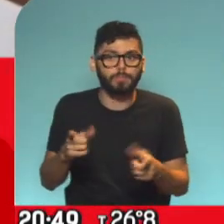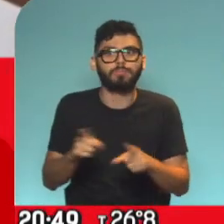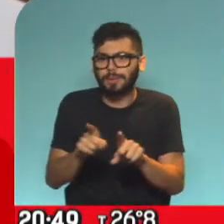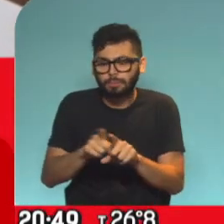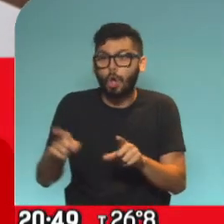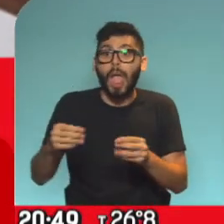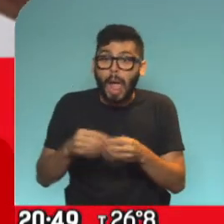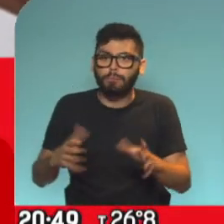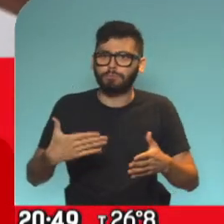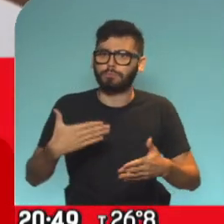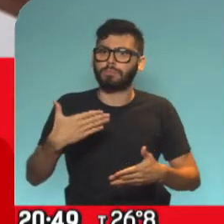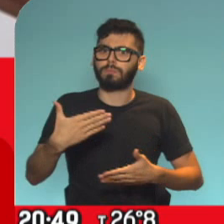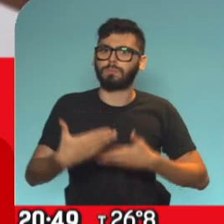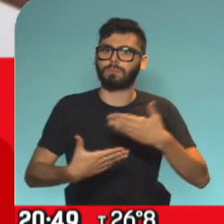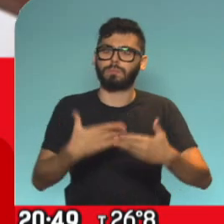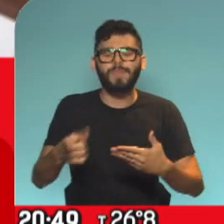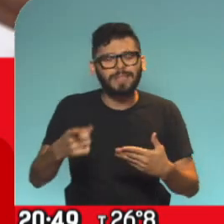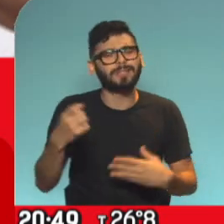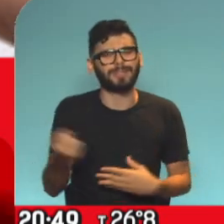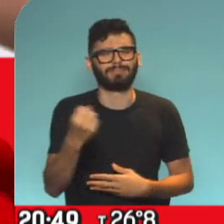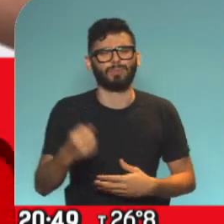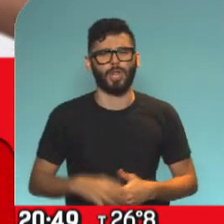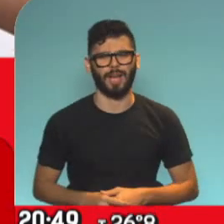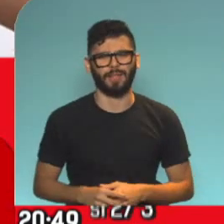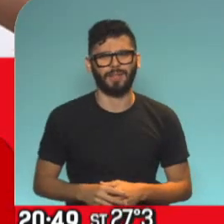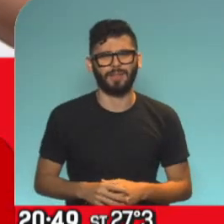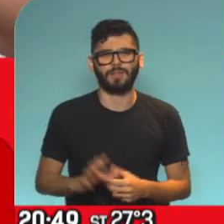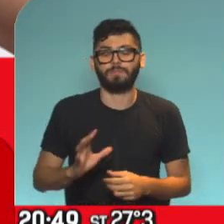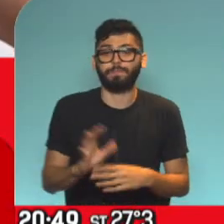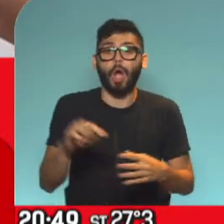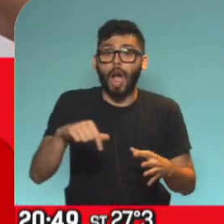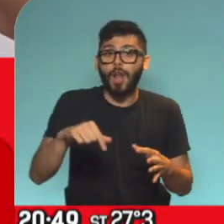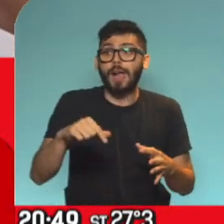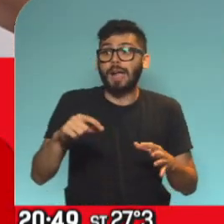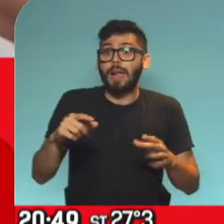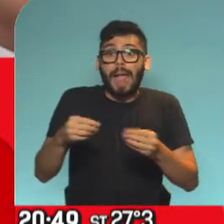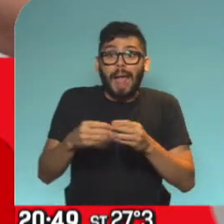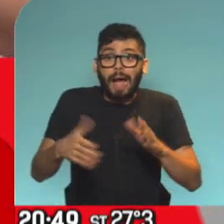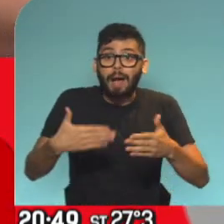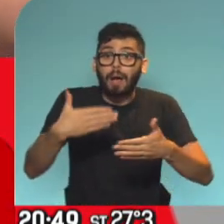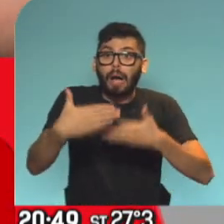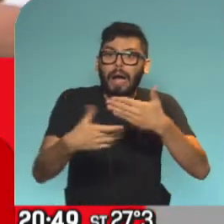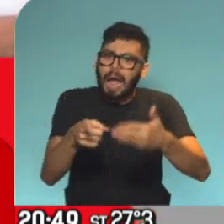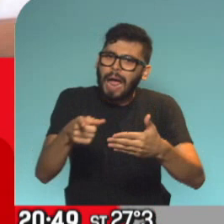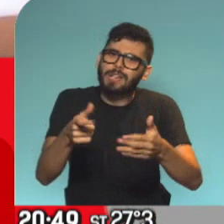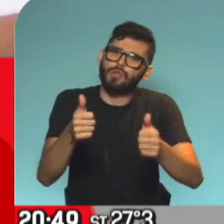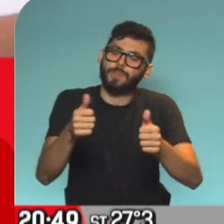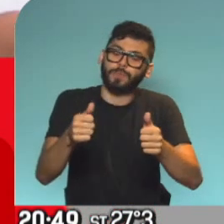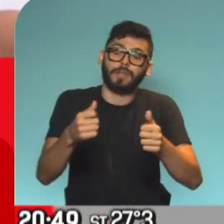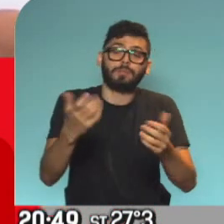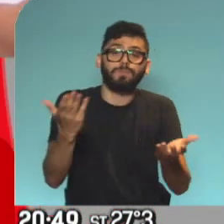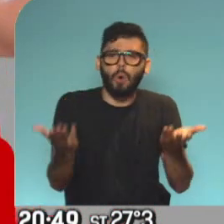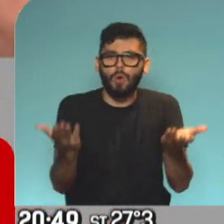mucha vitalidad y eso es importante. Ahora también es parte de la armonía que tenemos que sostener. Tenemos que evitar que se disparen la curva